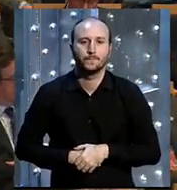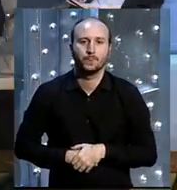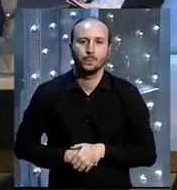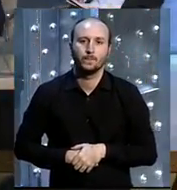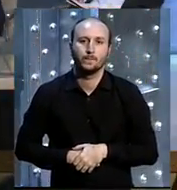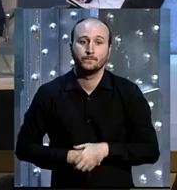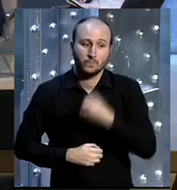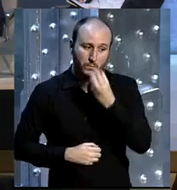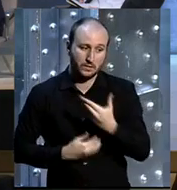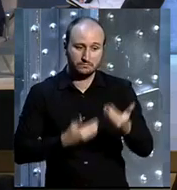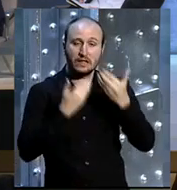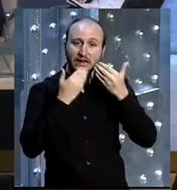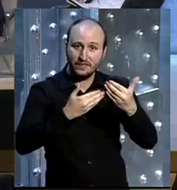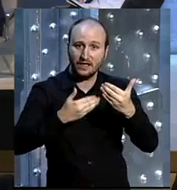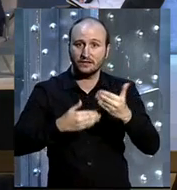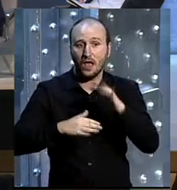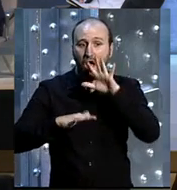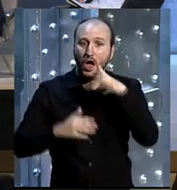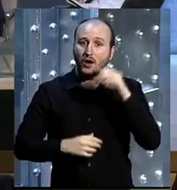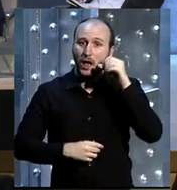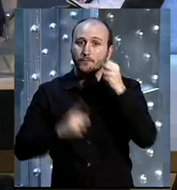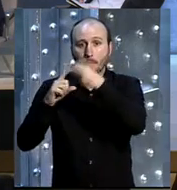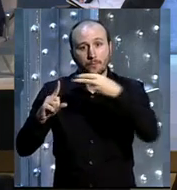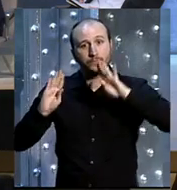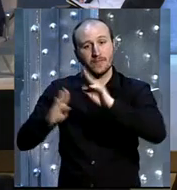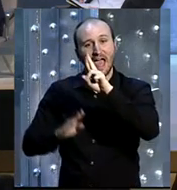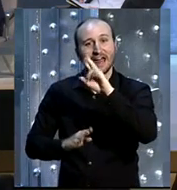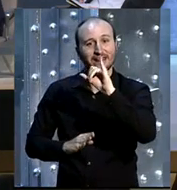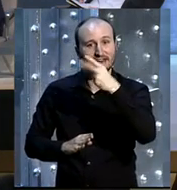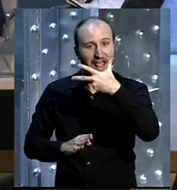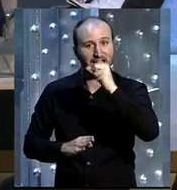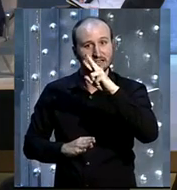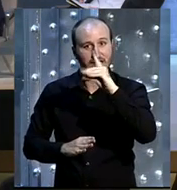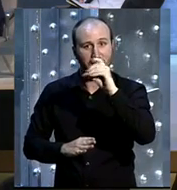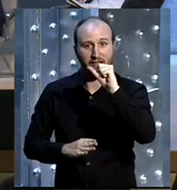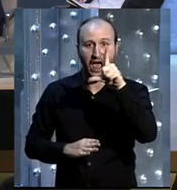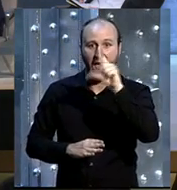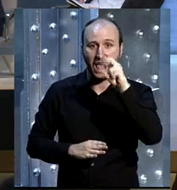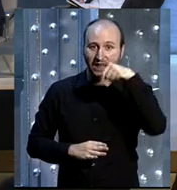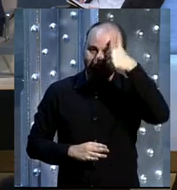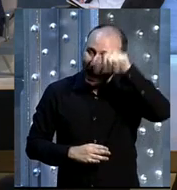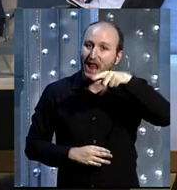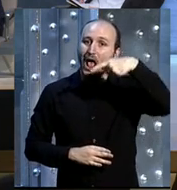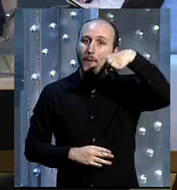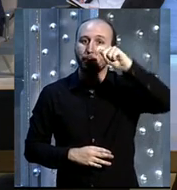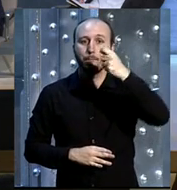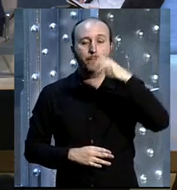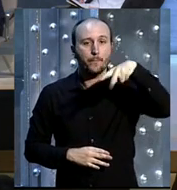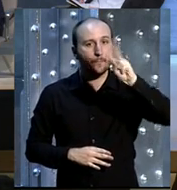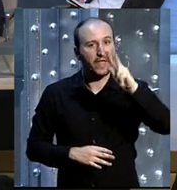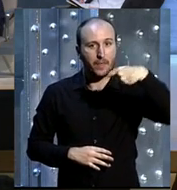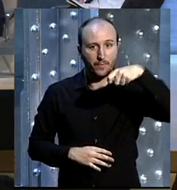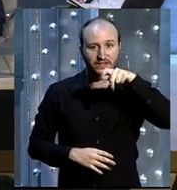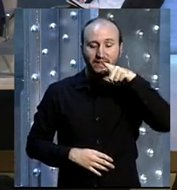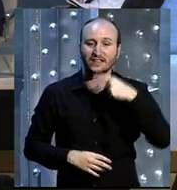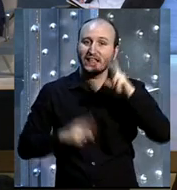Muchas gracias, Pilar. Nos expondrá ahora su punto de vista Richard Allan, que es, como ha dicho el vicepresidente de la Fundación en la presentación, es el director de